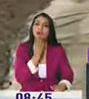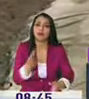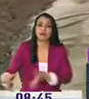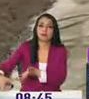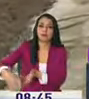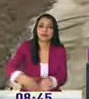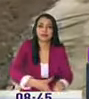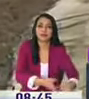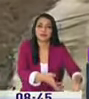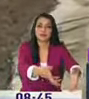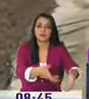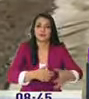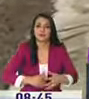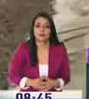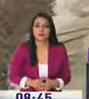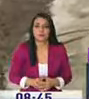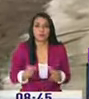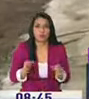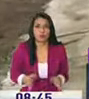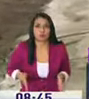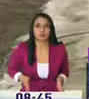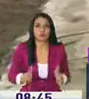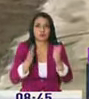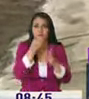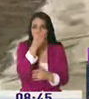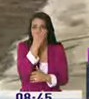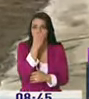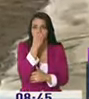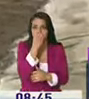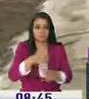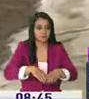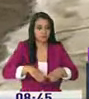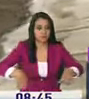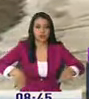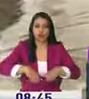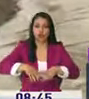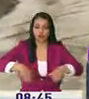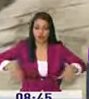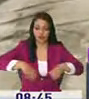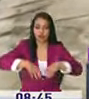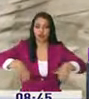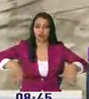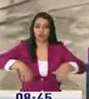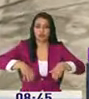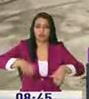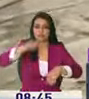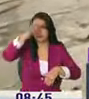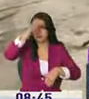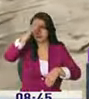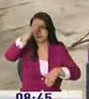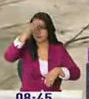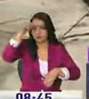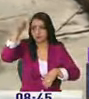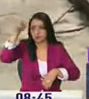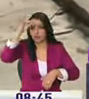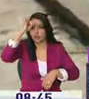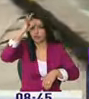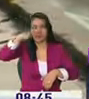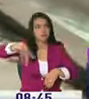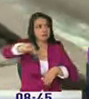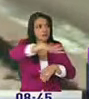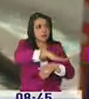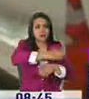y parte del desvío se hace en este tramo de calzada. Para desviar ese colector, sobre todo las clínicas y hospitales que se encuentran en el sector,